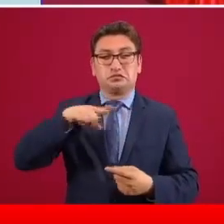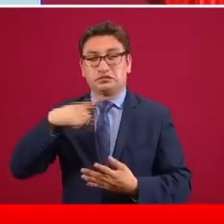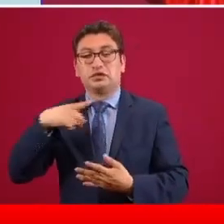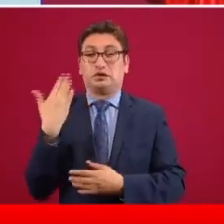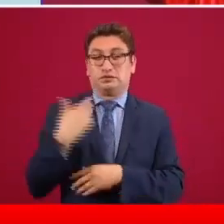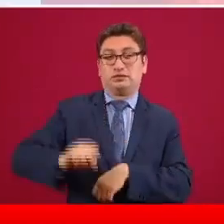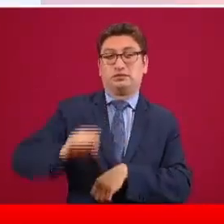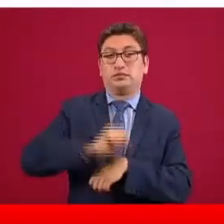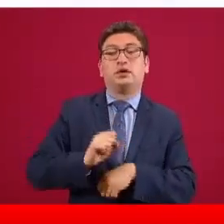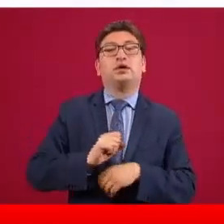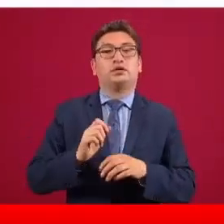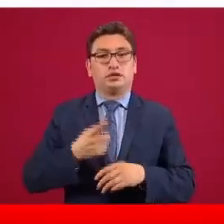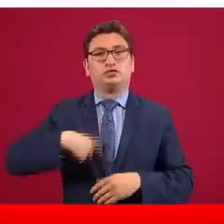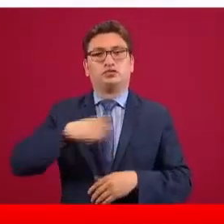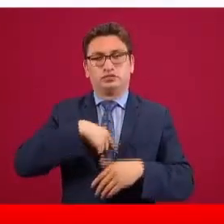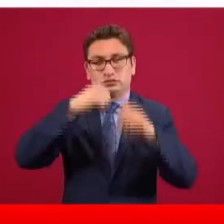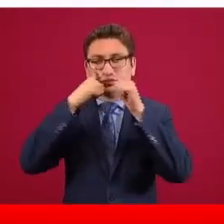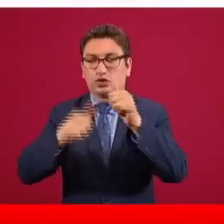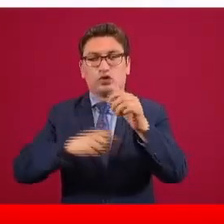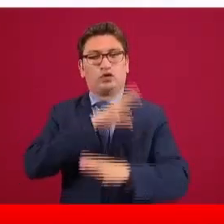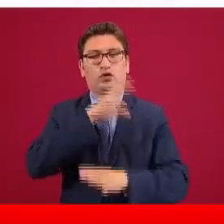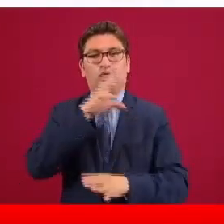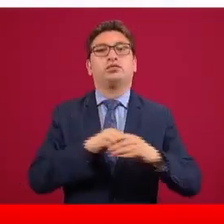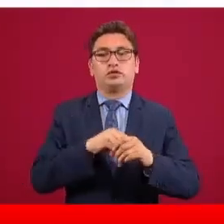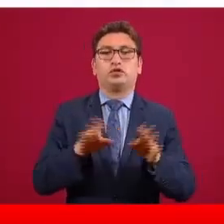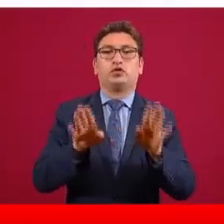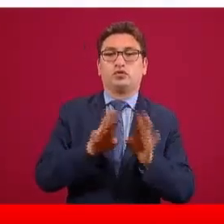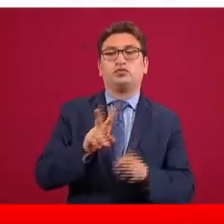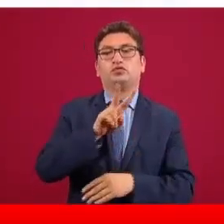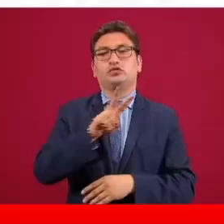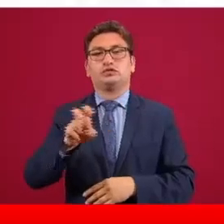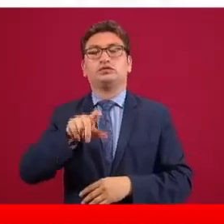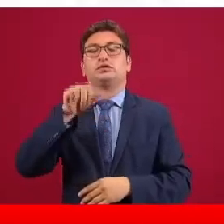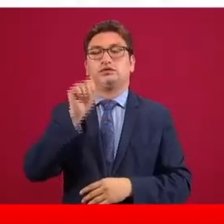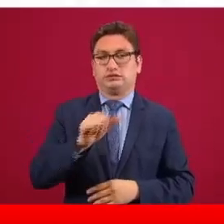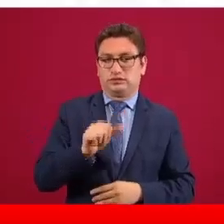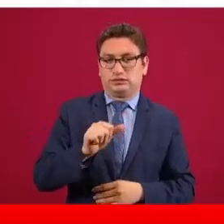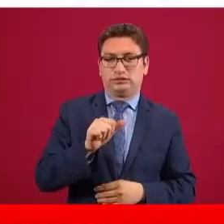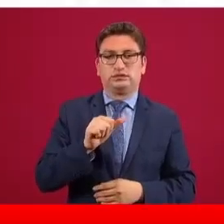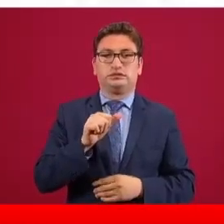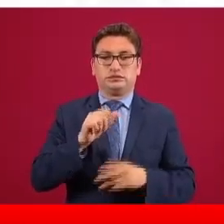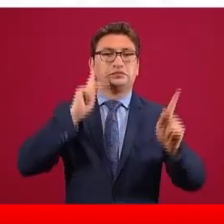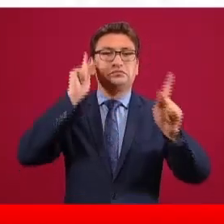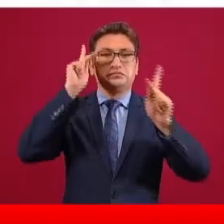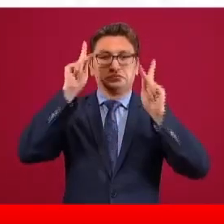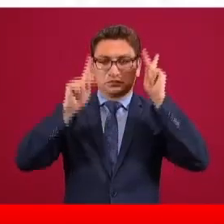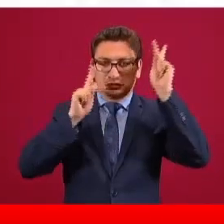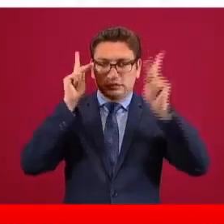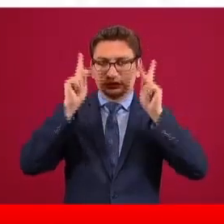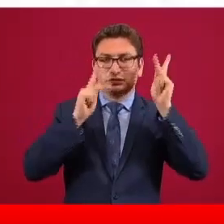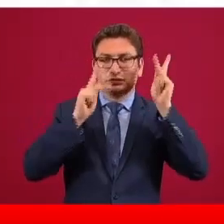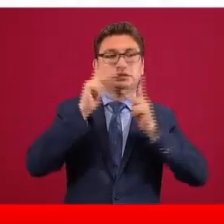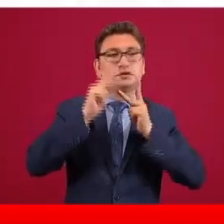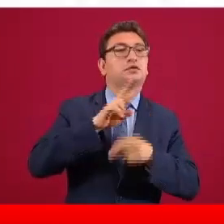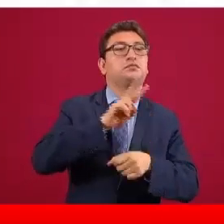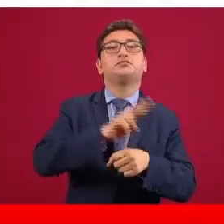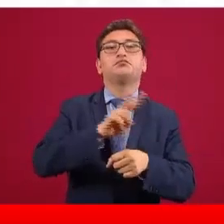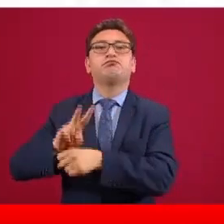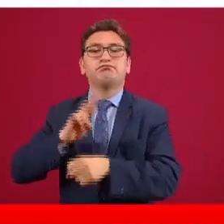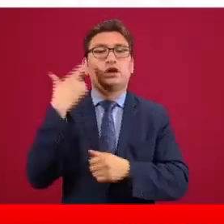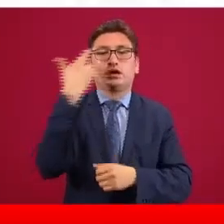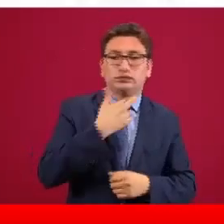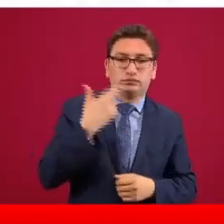en la semana, las atendimos todas a través de 216 visitas o verificaciones.